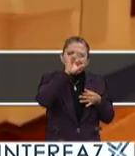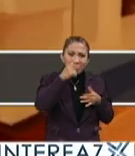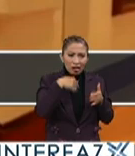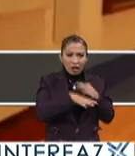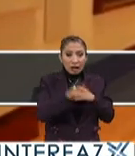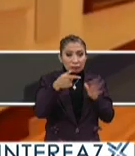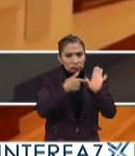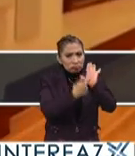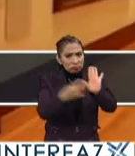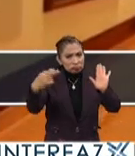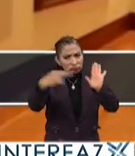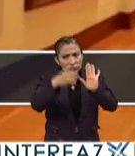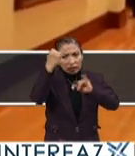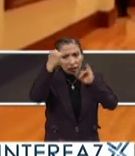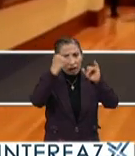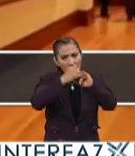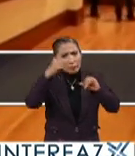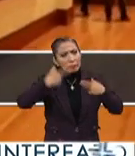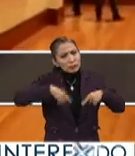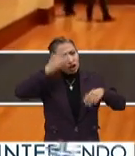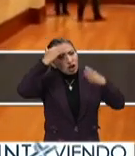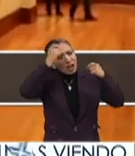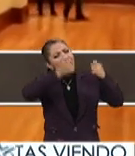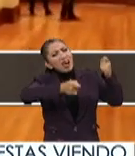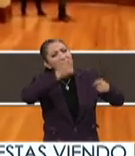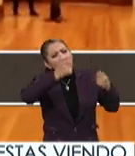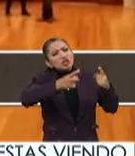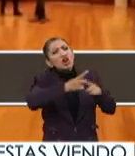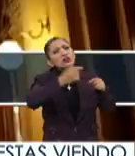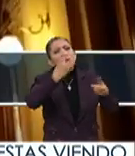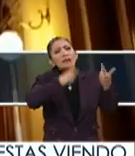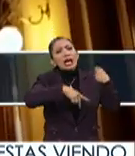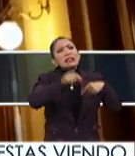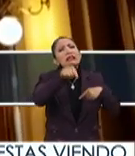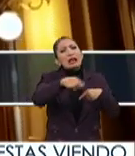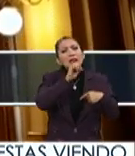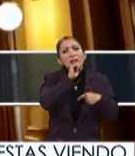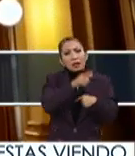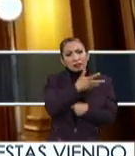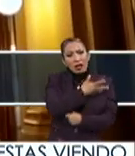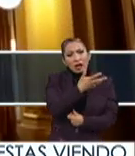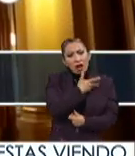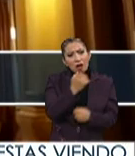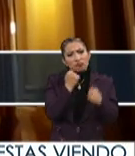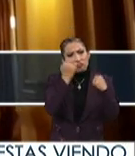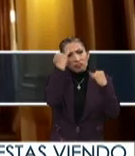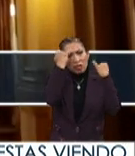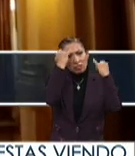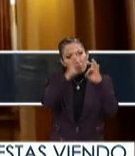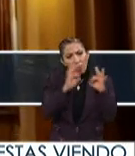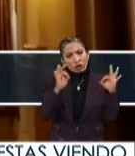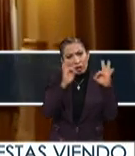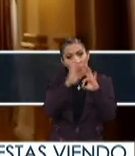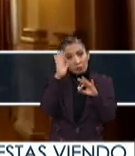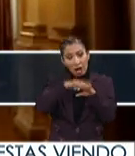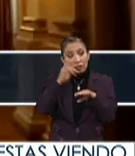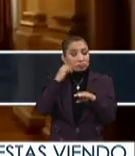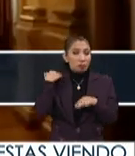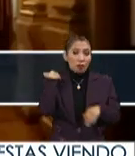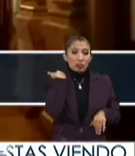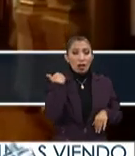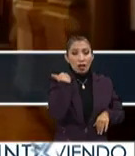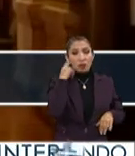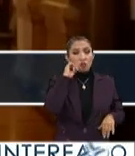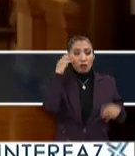es ponerla en el ambiente internacional, que la gente lo conozca, que sepa de dónde es, que tiene también una potencia creativa importante, más allá de ser modelo o